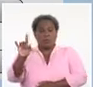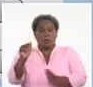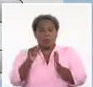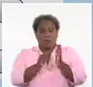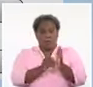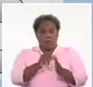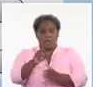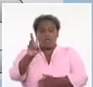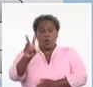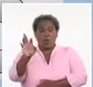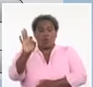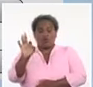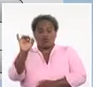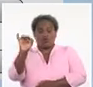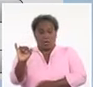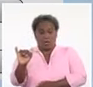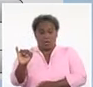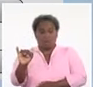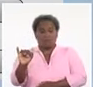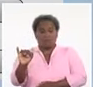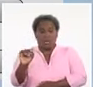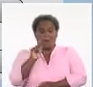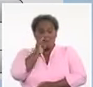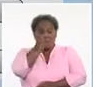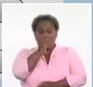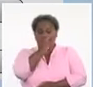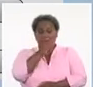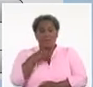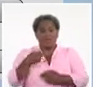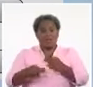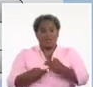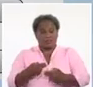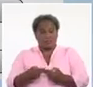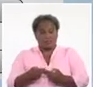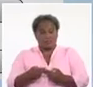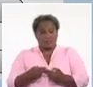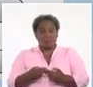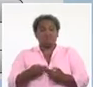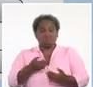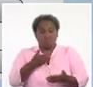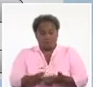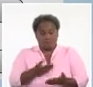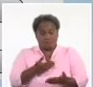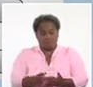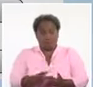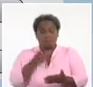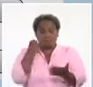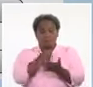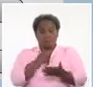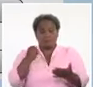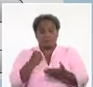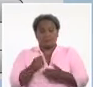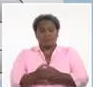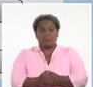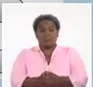5.149.286 pruebas realizadas, muestras analizadas, y se ha diagnosticado un total de